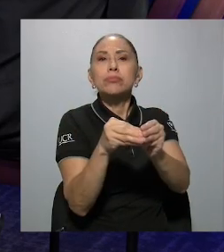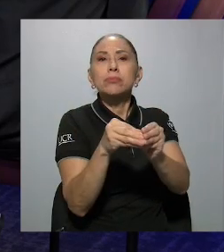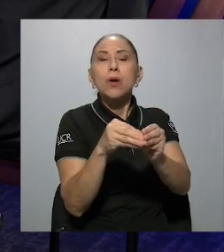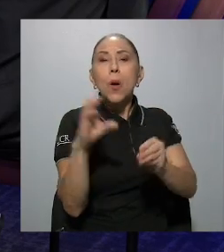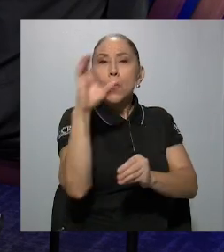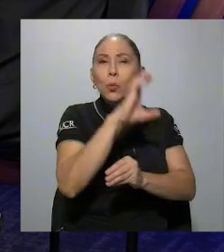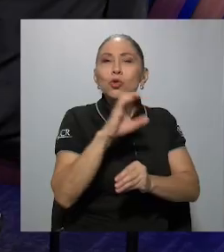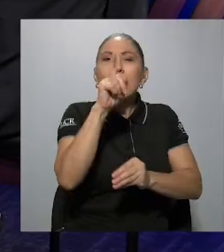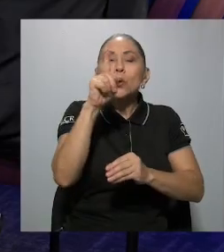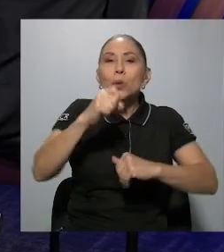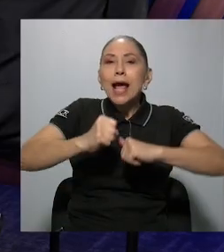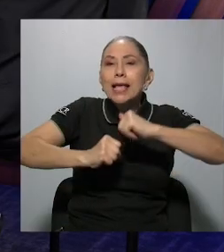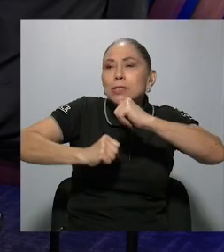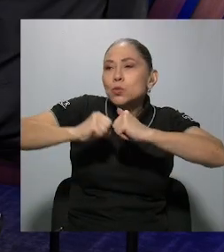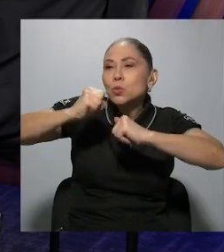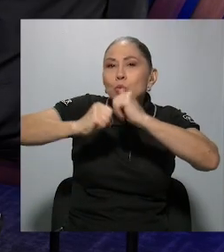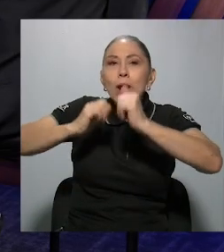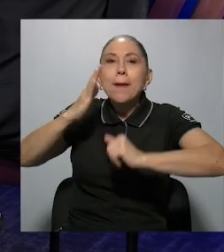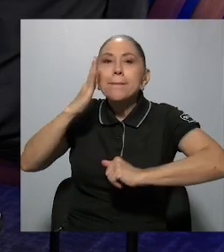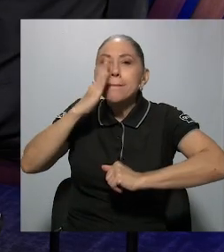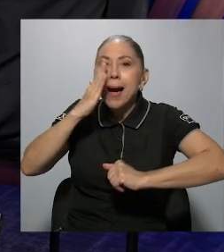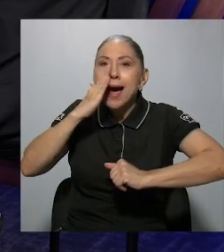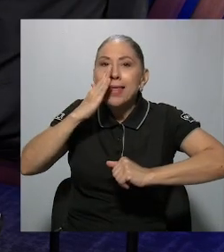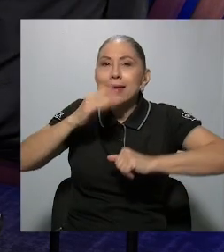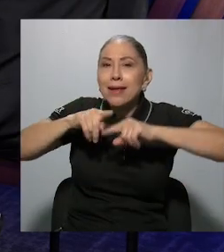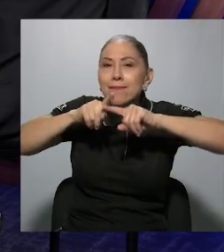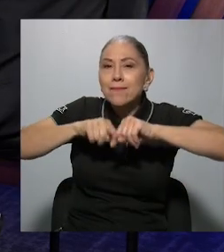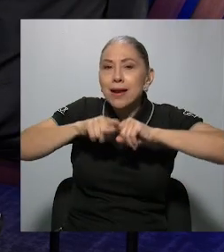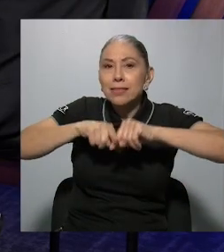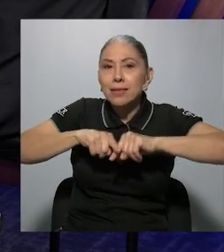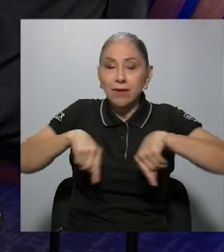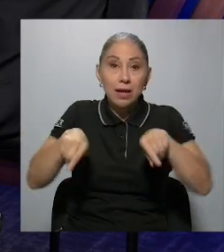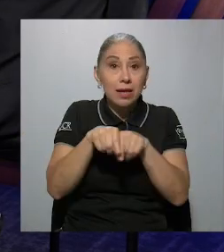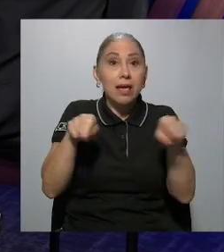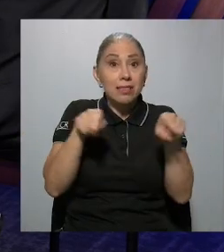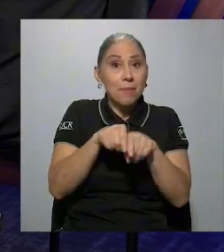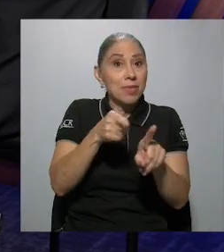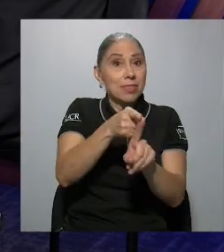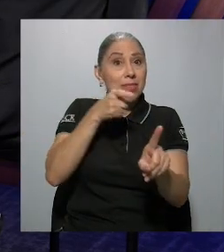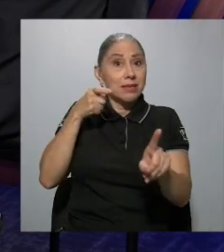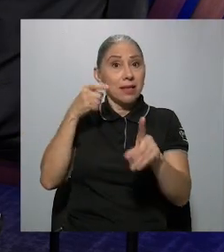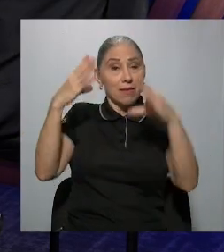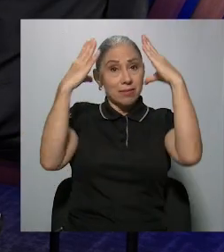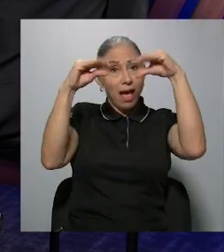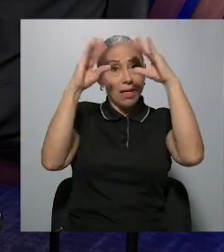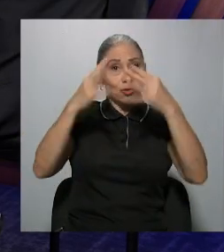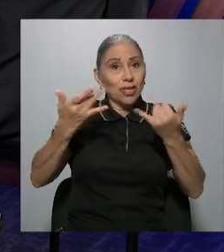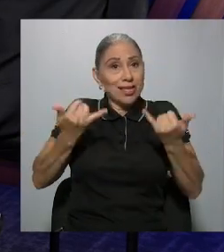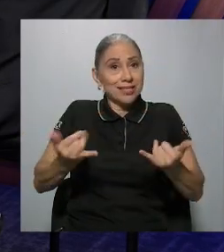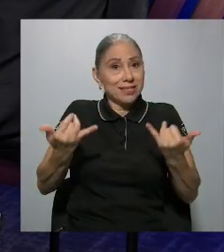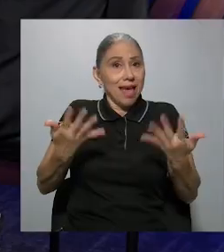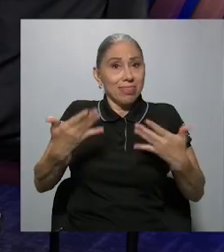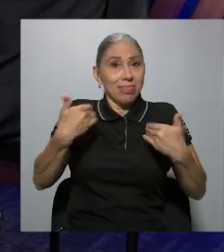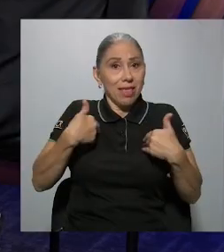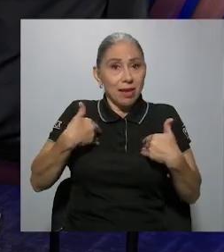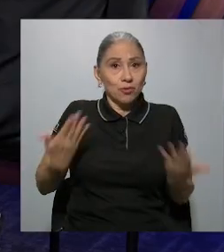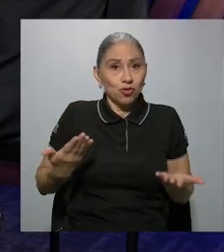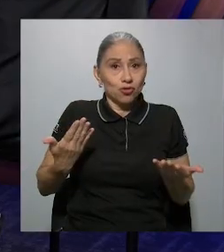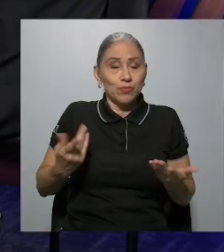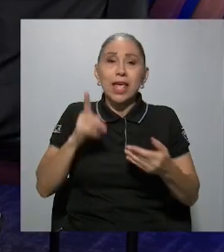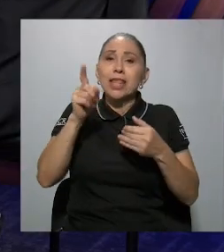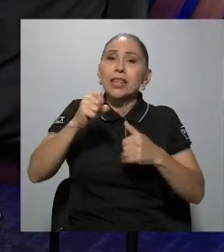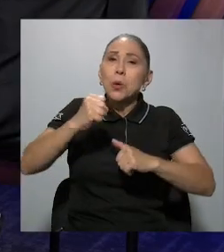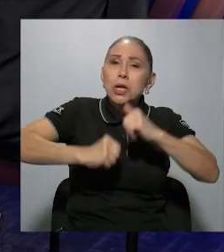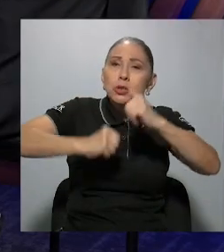La obtenemos buscando una estructura madre, una estructura relativa, que también sale de las fuentes de datos que ya